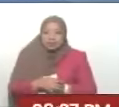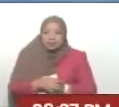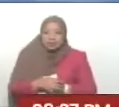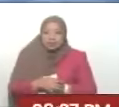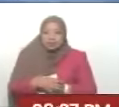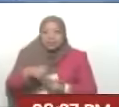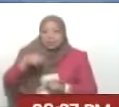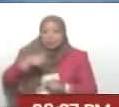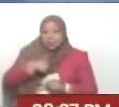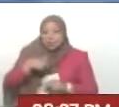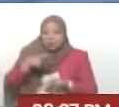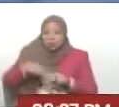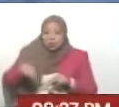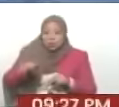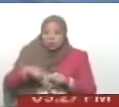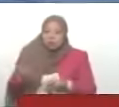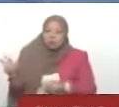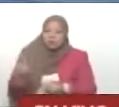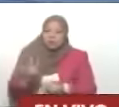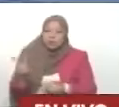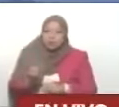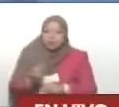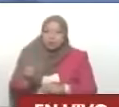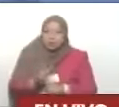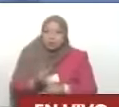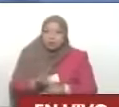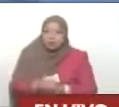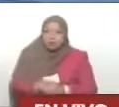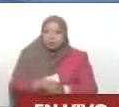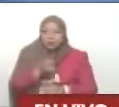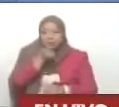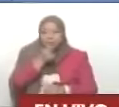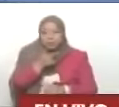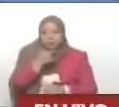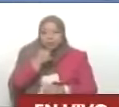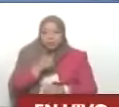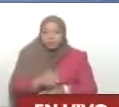hecho por una niña venezolana. ¿Ah?